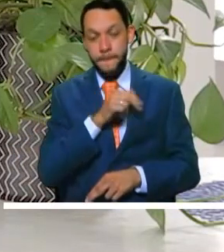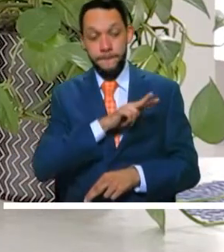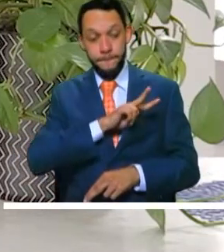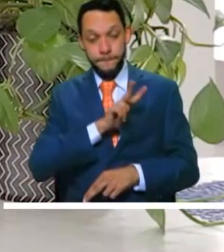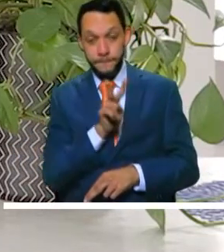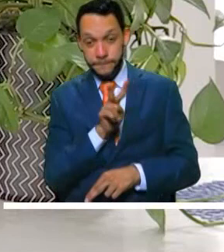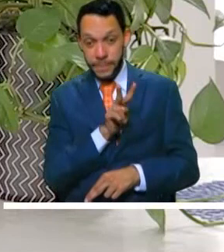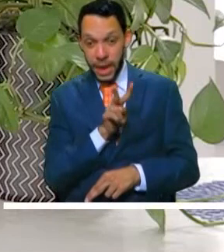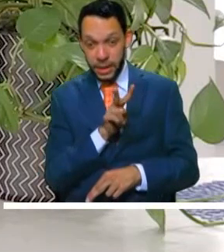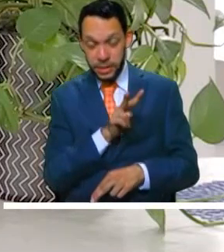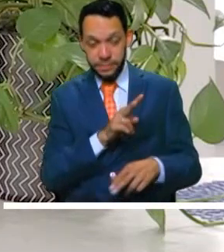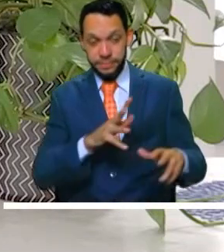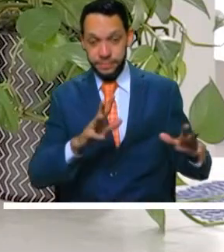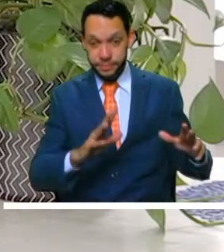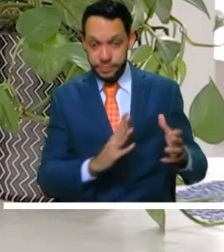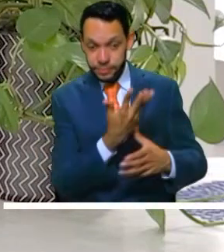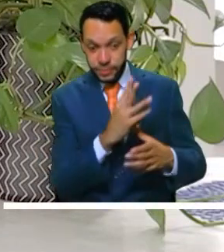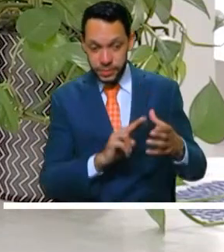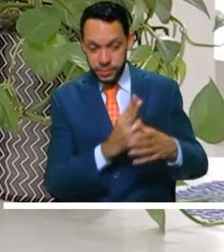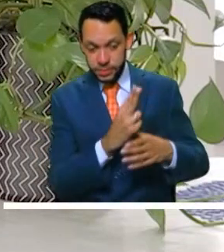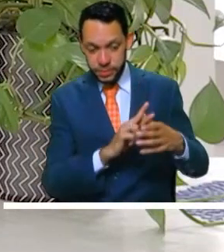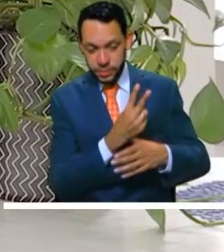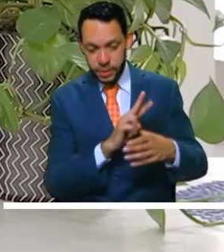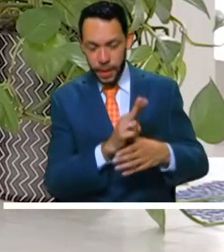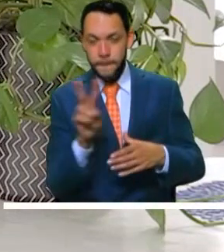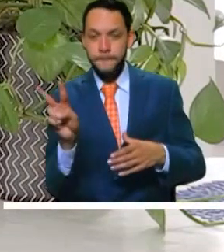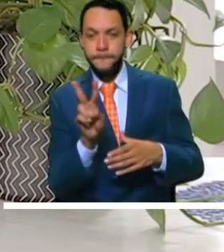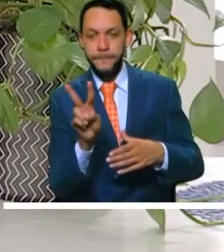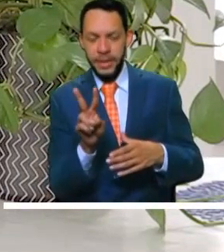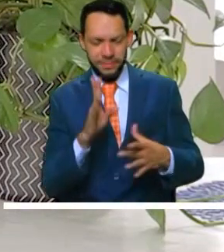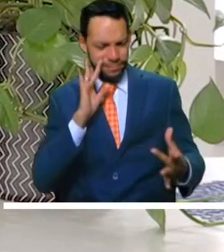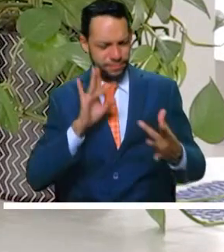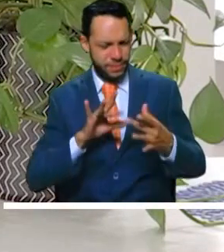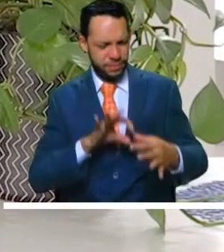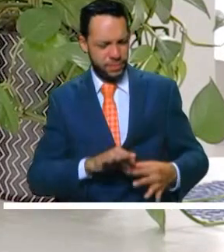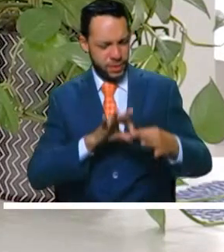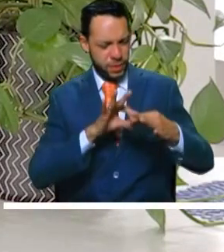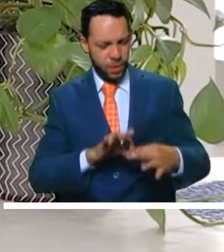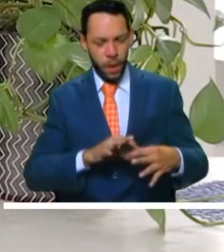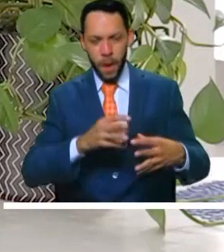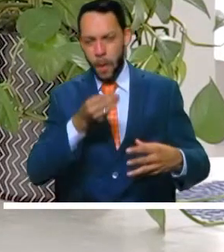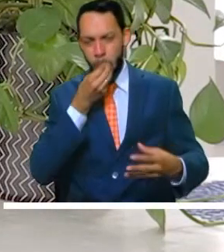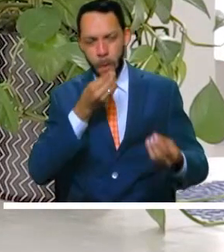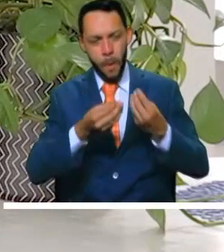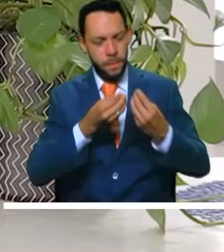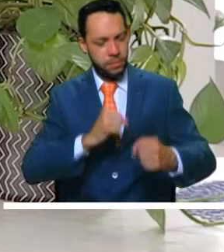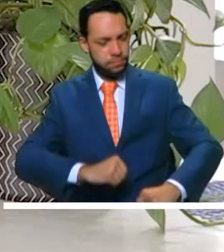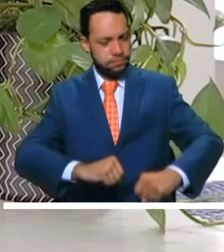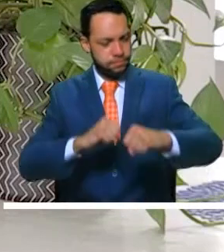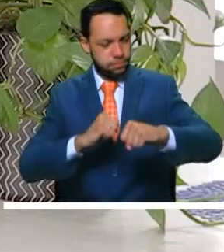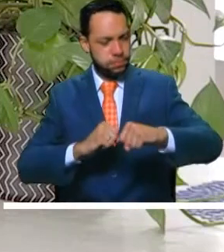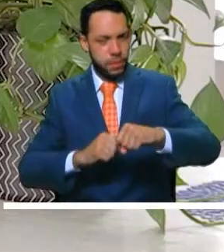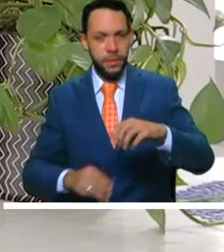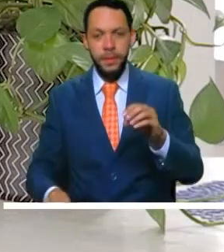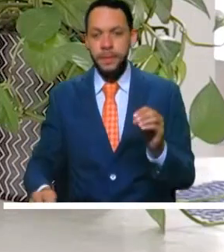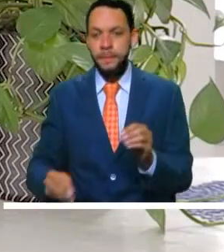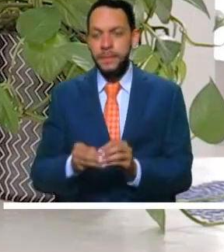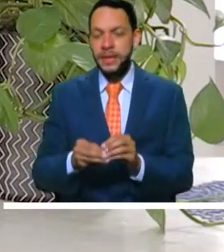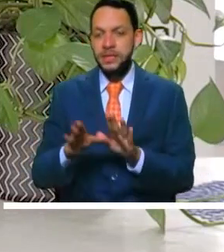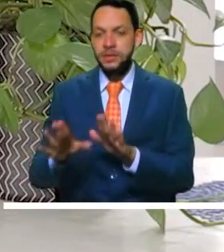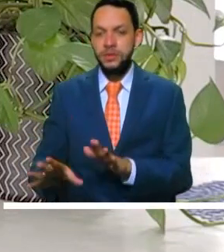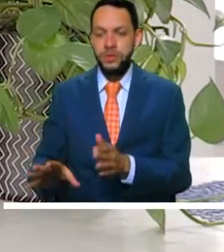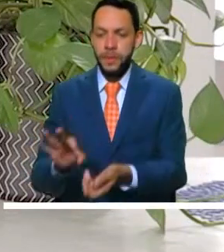una de las cosas de la base cuando hacemos vegetales arcoíris es el verde el que debe tener la mayor posición. Hablando de